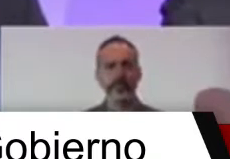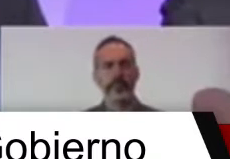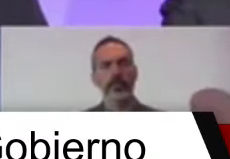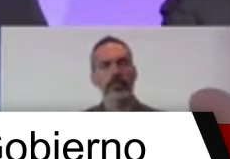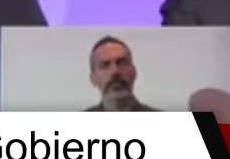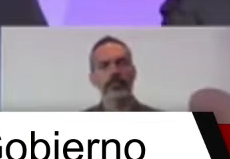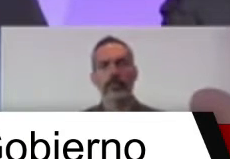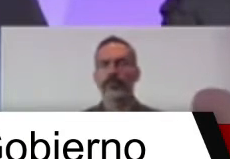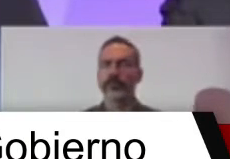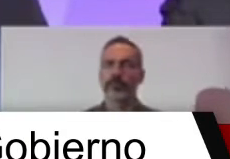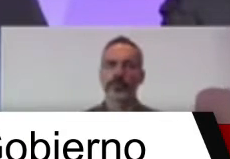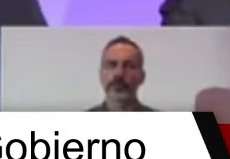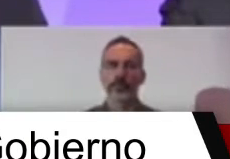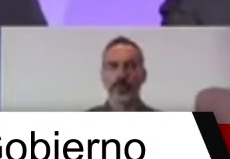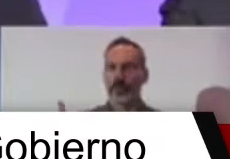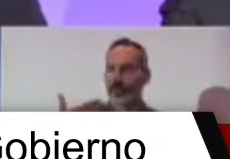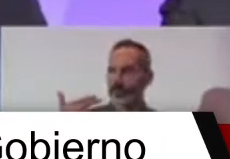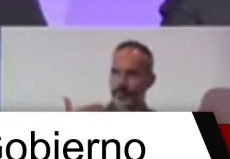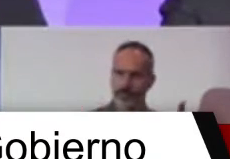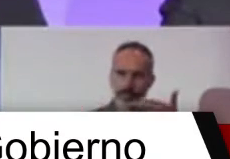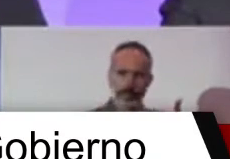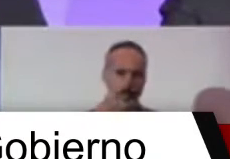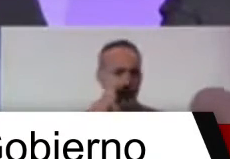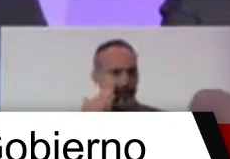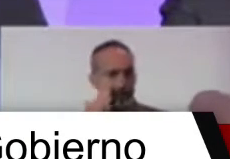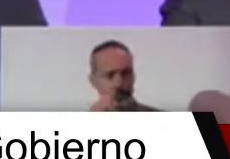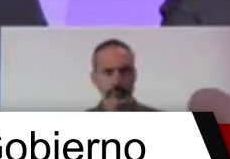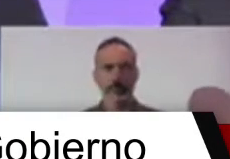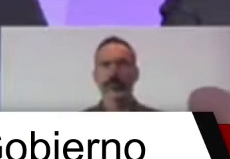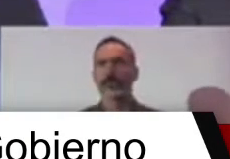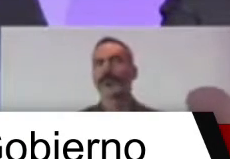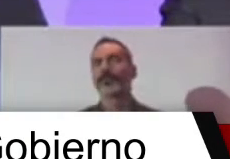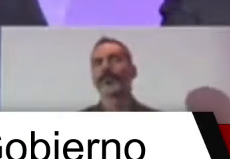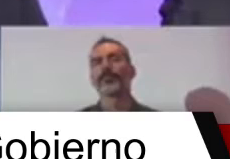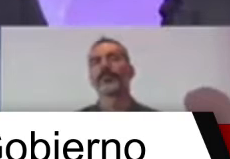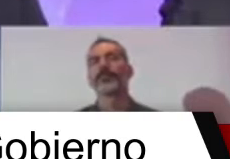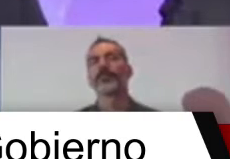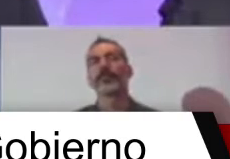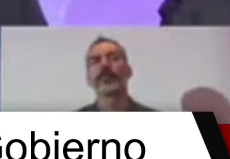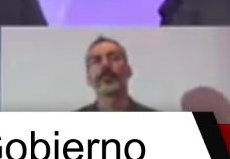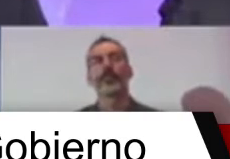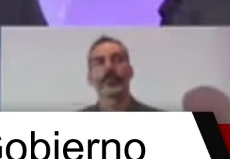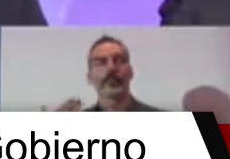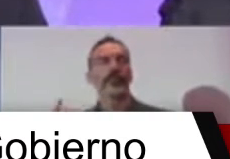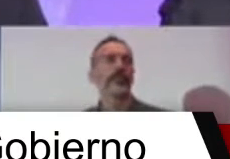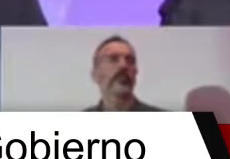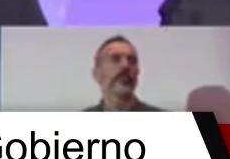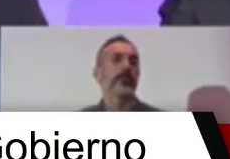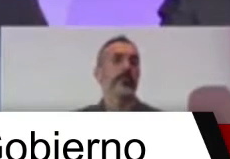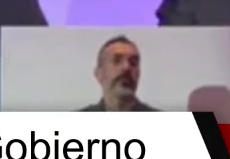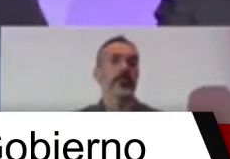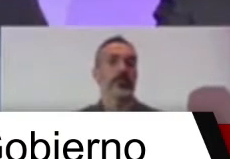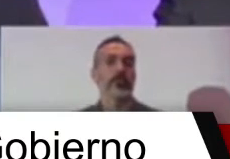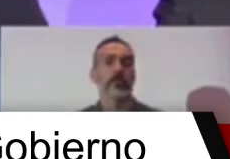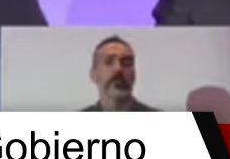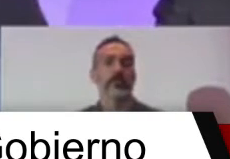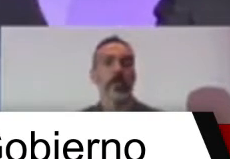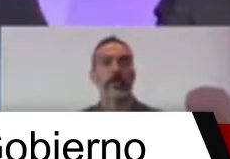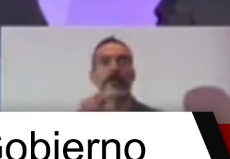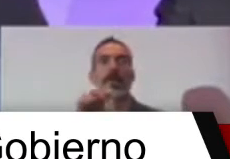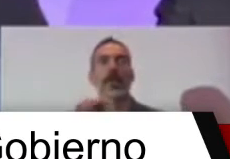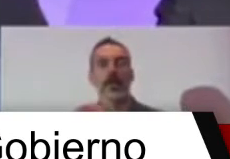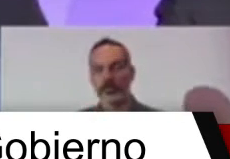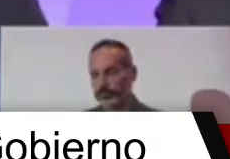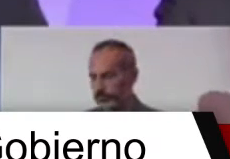nos siguen a través de la transmisión por redes sociales. Hace un año, cuando tomé posesión del cargo, hubo voces